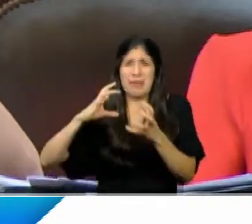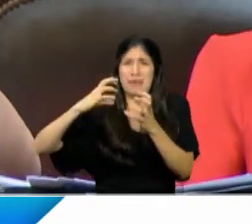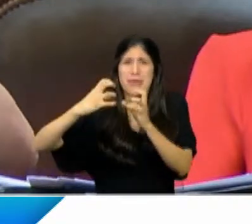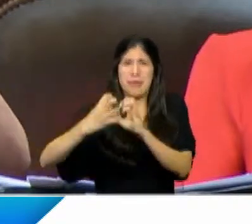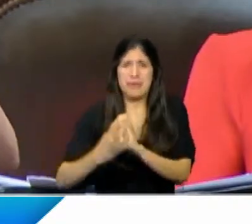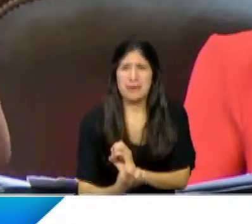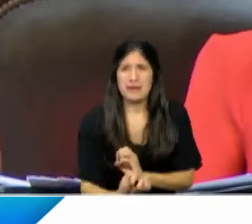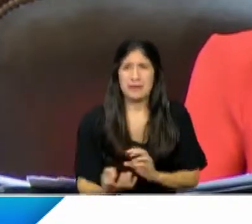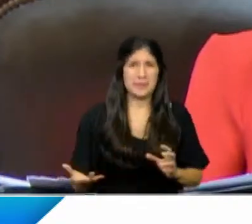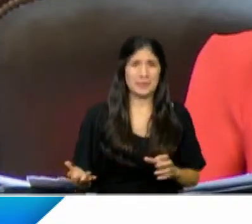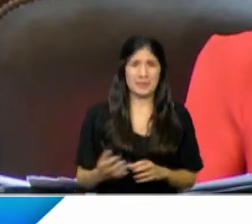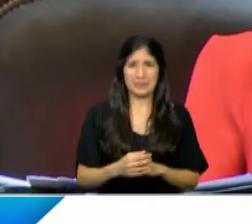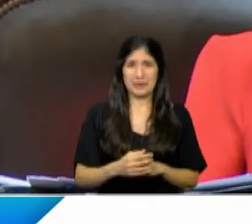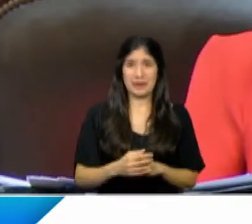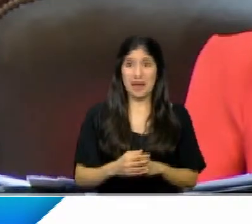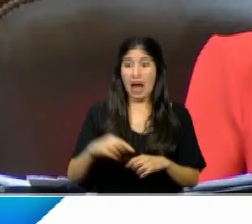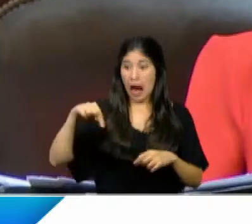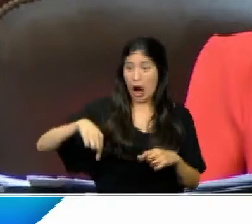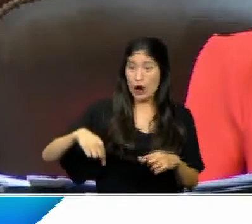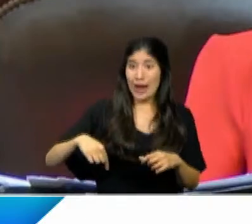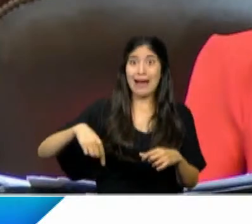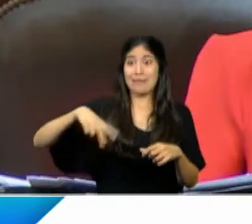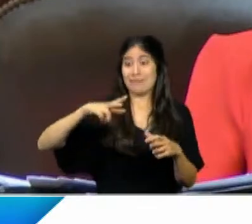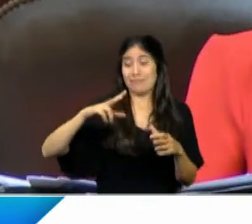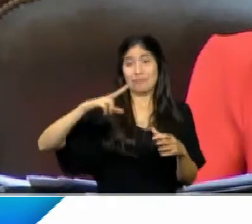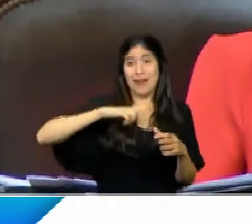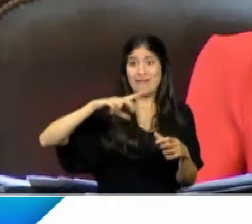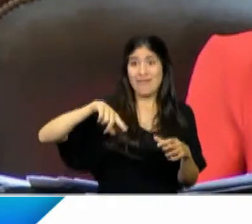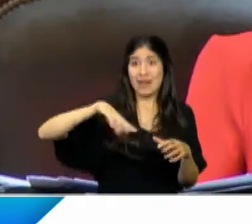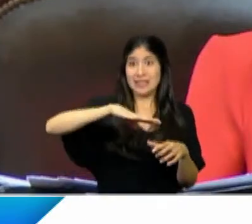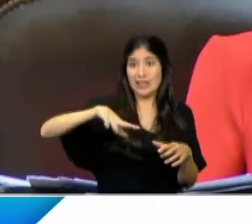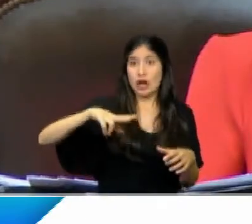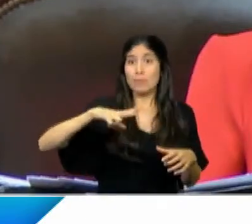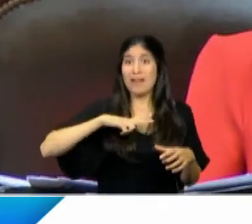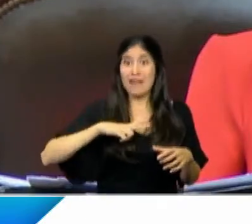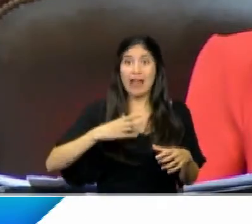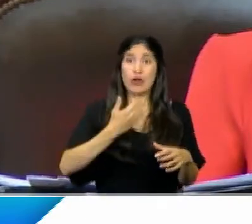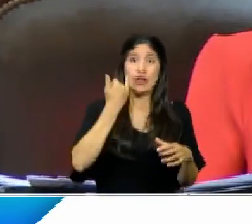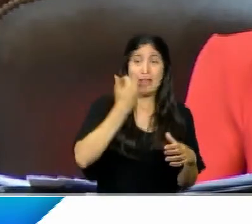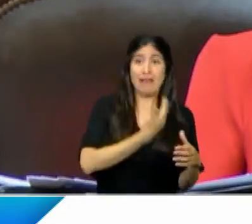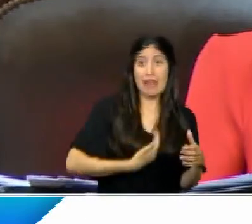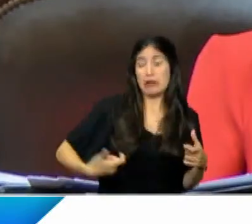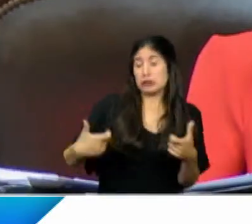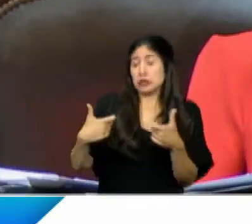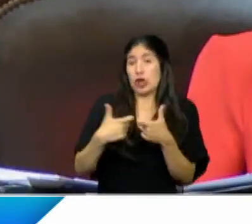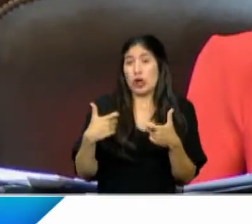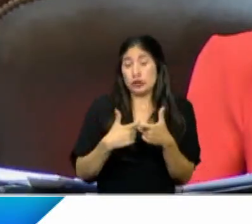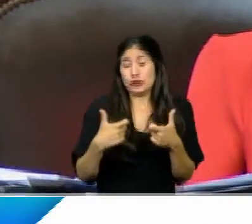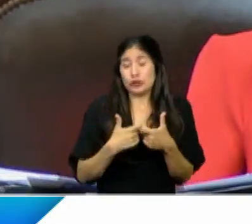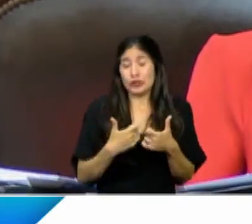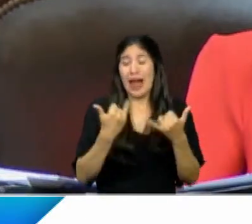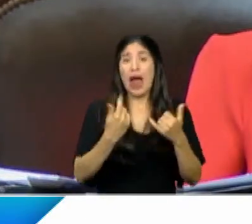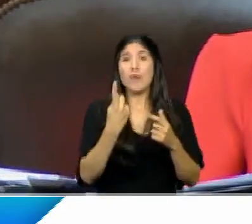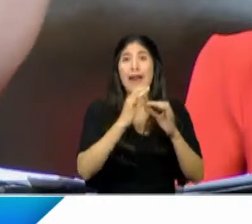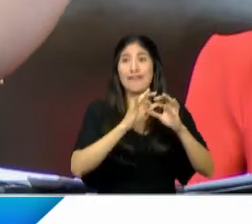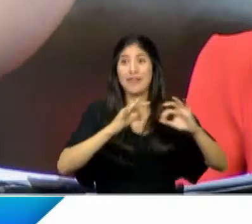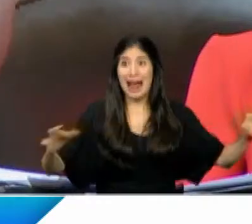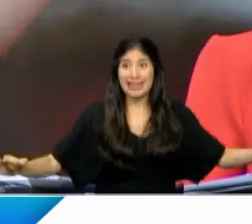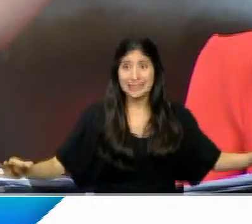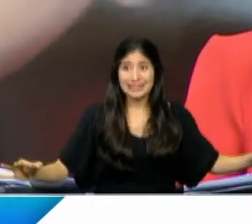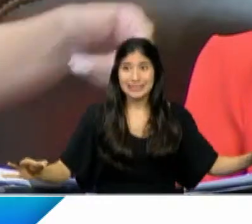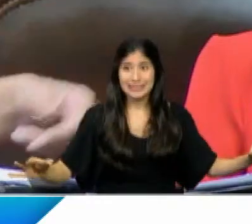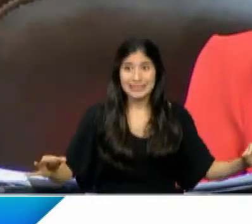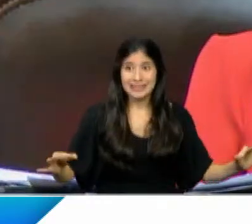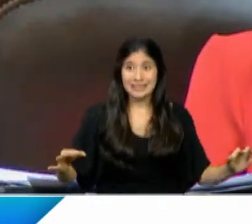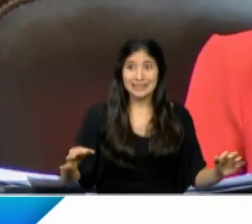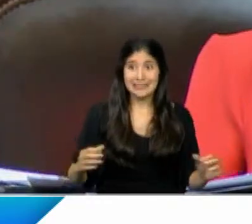la relación entre el privado y el Estado, que se sintetiza en esta frase: si no pago